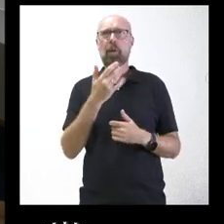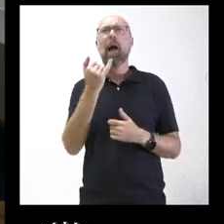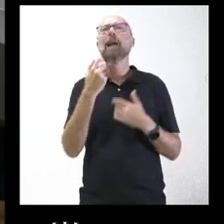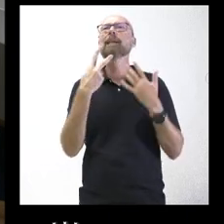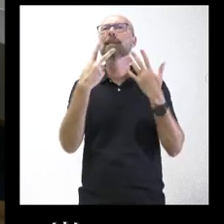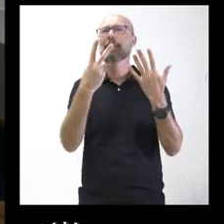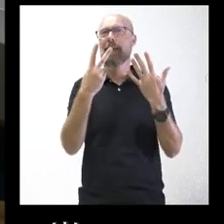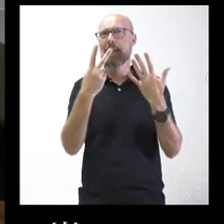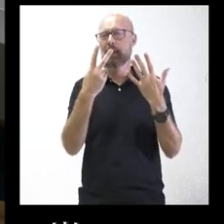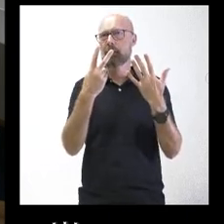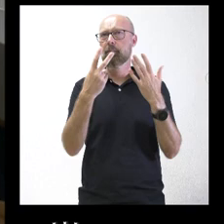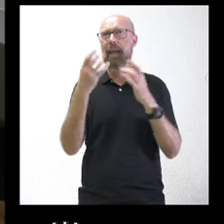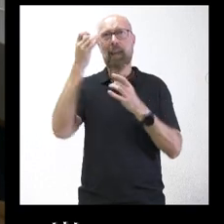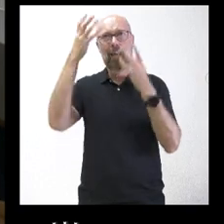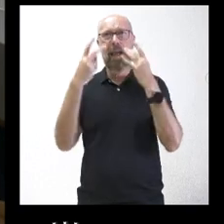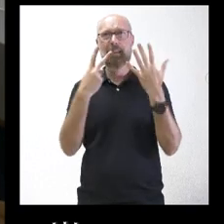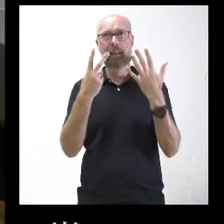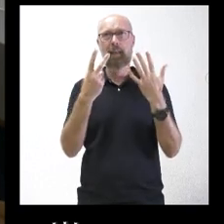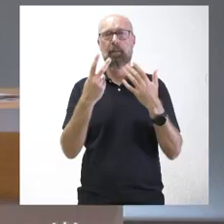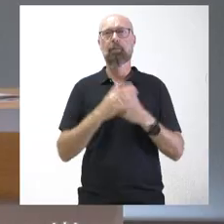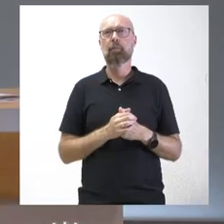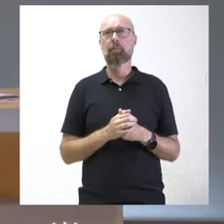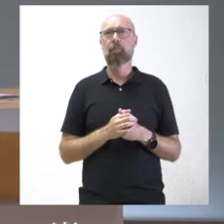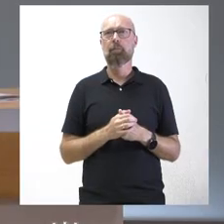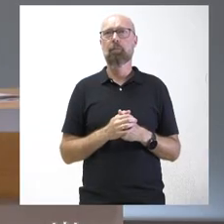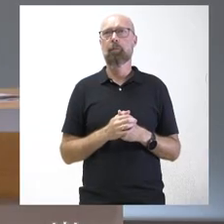cuatros ahora en contra de la ley de violencia intrafamiliar